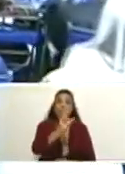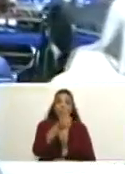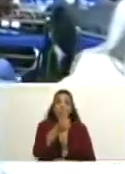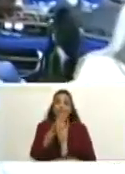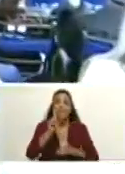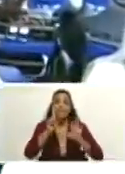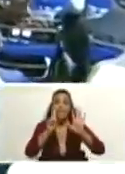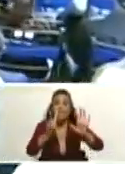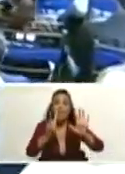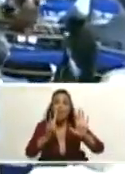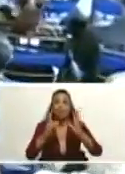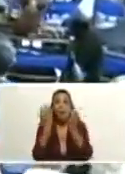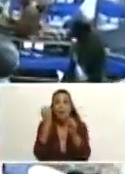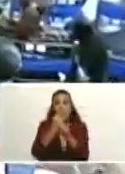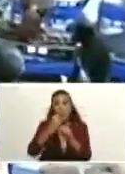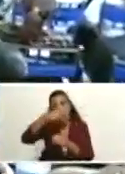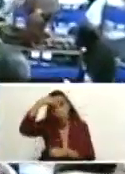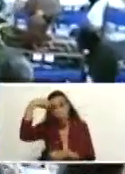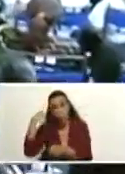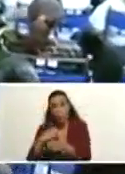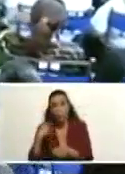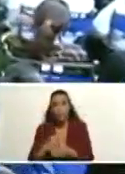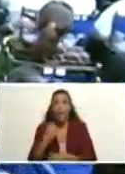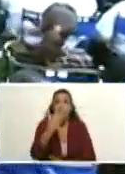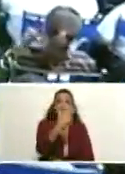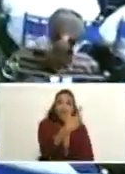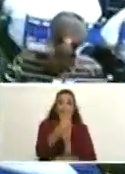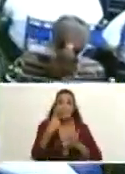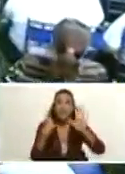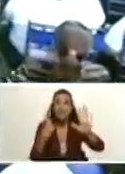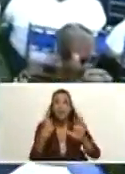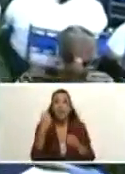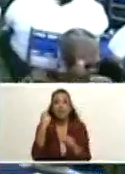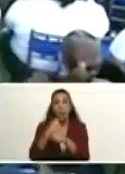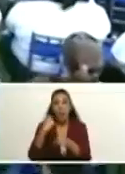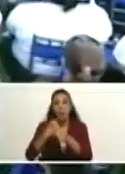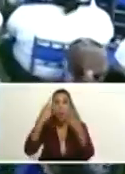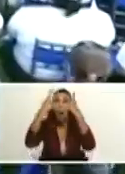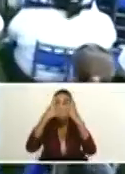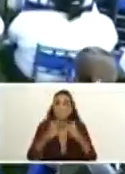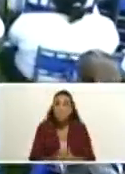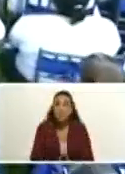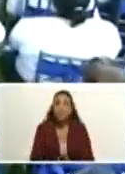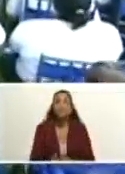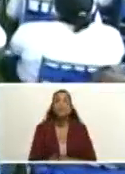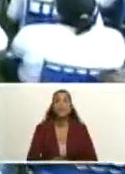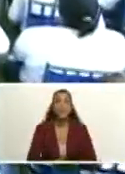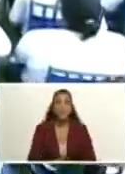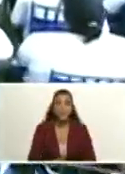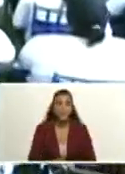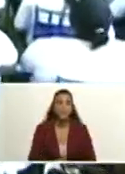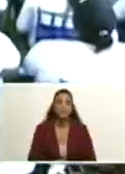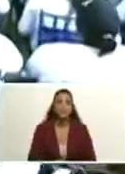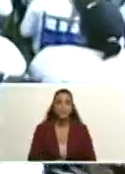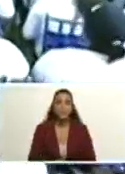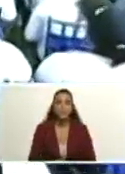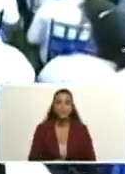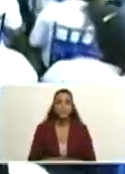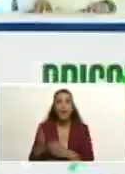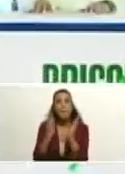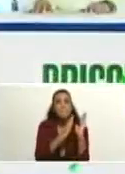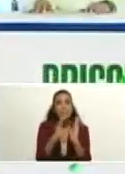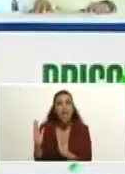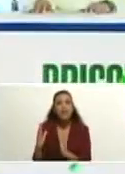117 obreros y obreras, 36 trabajadores y trabajadoras administrativas. El